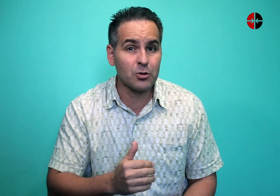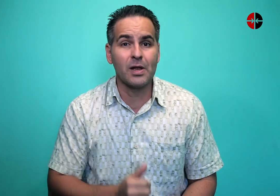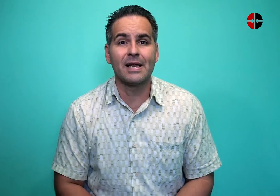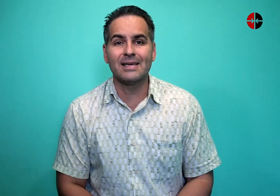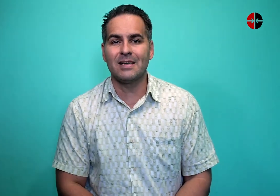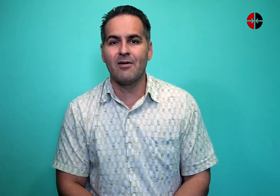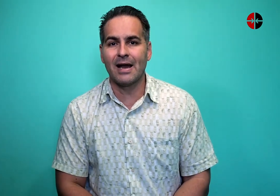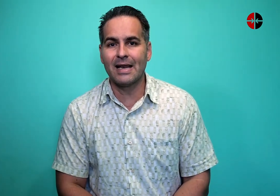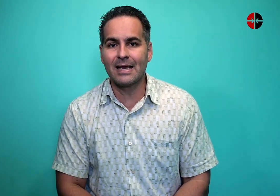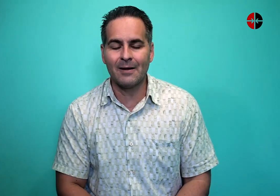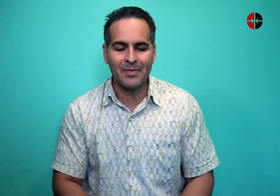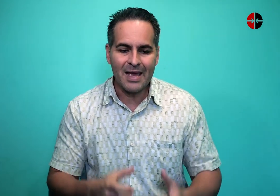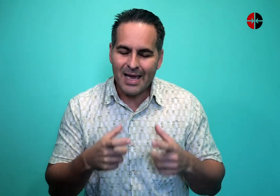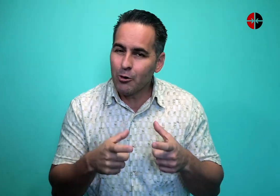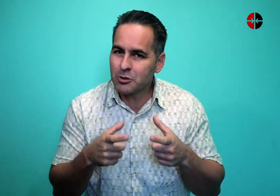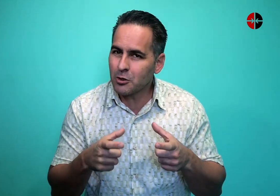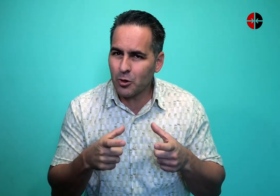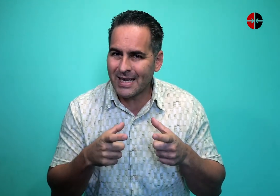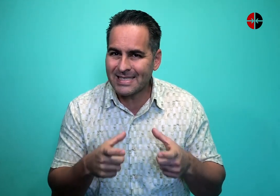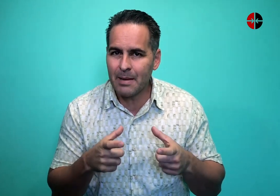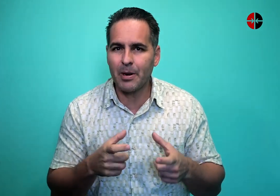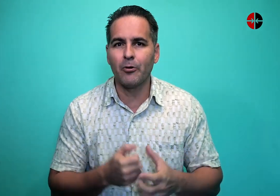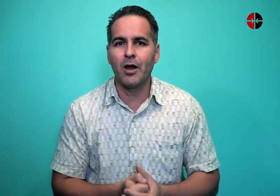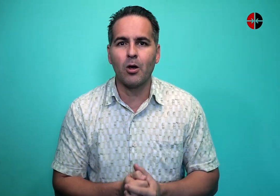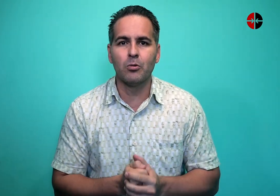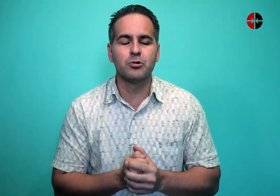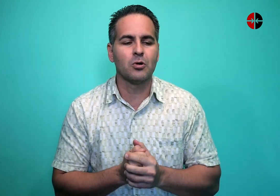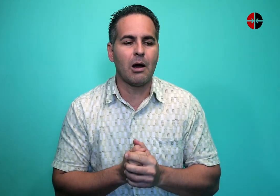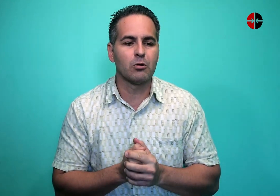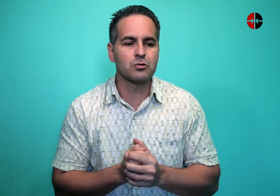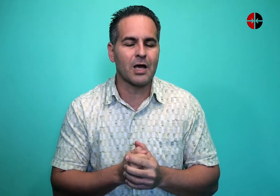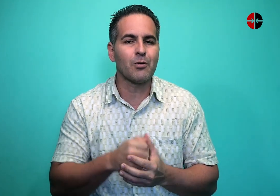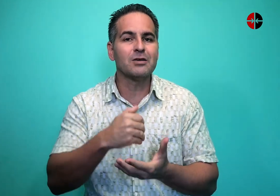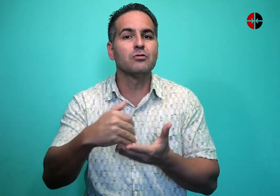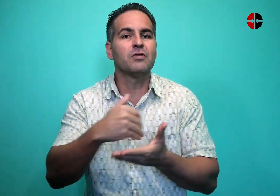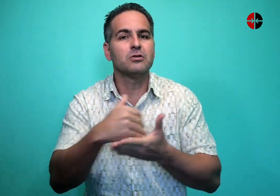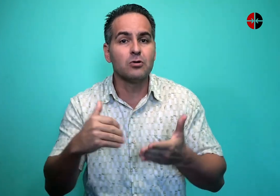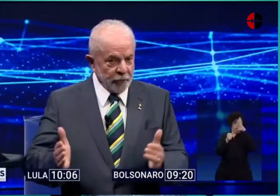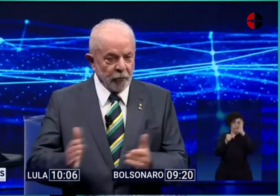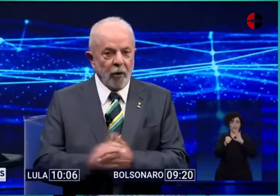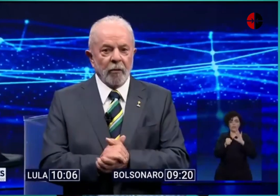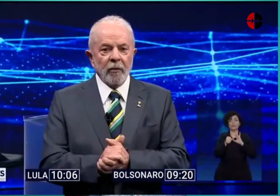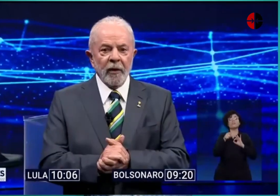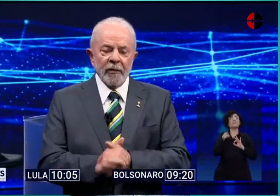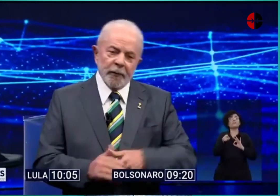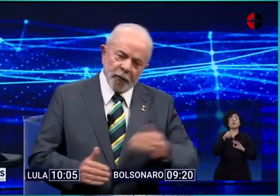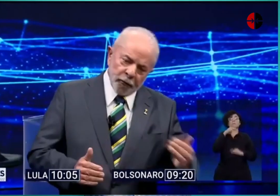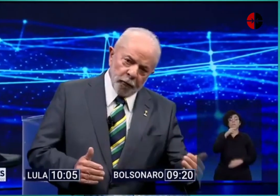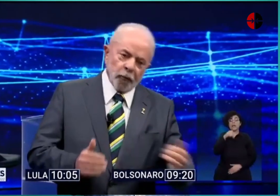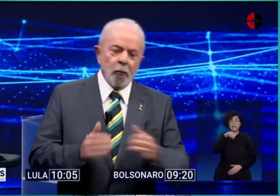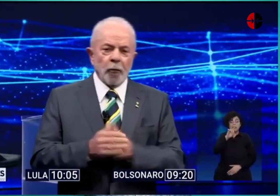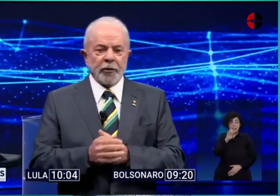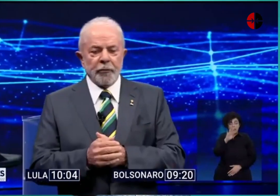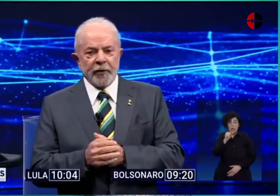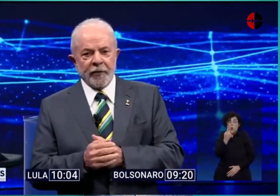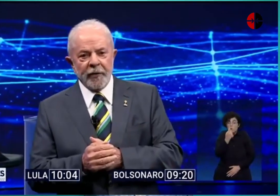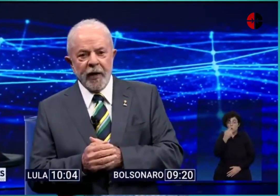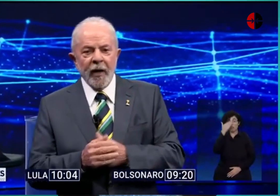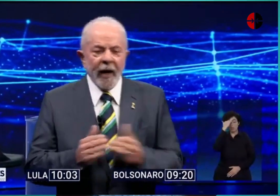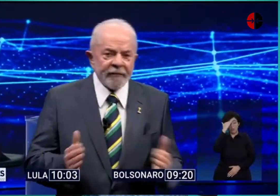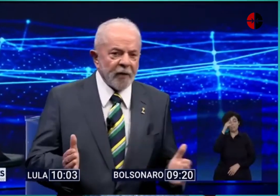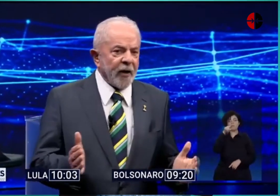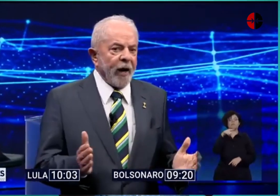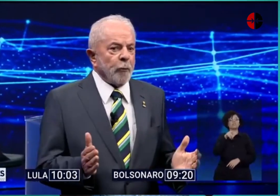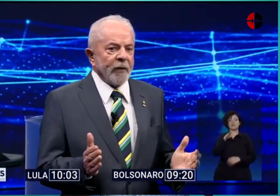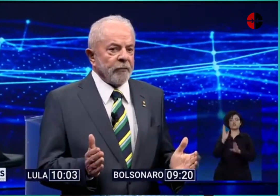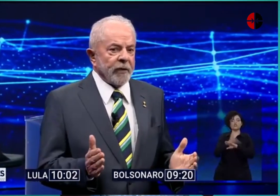dentro de la iglesia evangélica que es un sector que siempre ha apoyado mucho a evolucionarlo ahí suscripciones por la propia violencia incluso que ha estado al